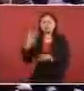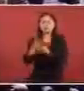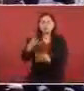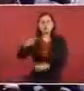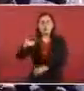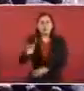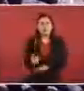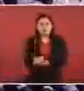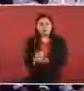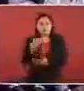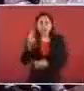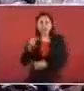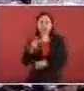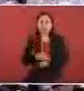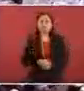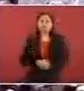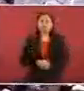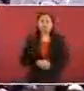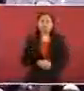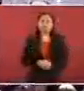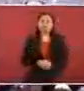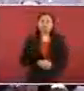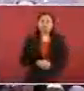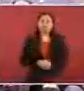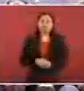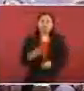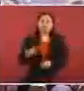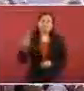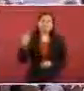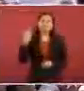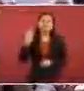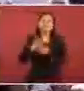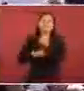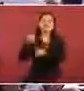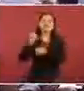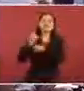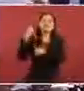Asimismo, en los 3 últimos años del gobierno de Calderón,